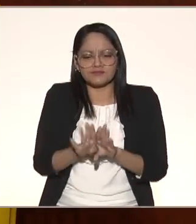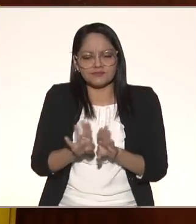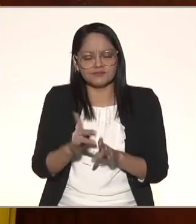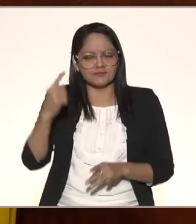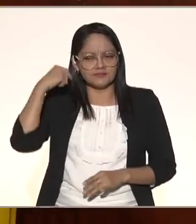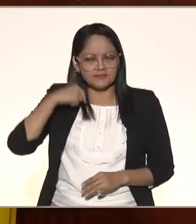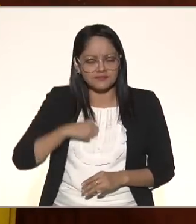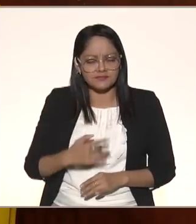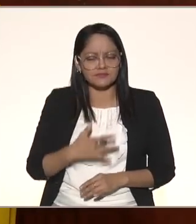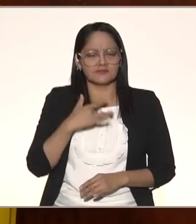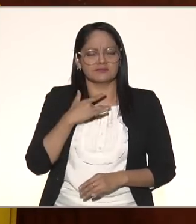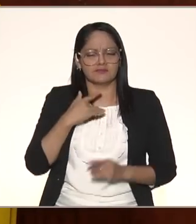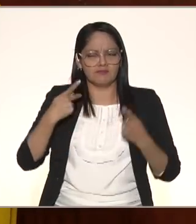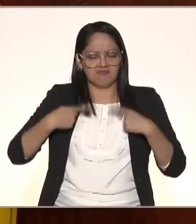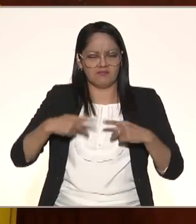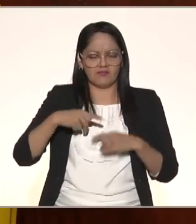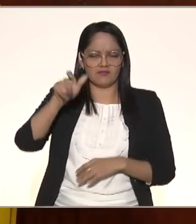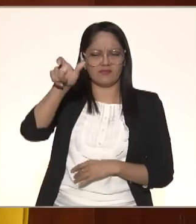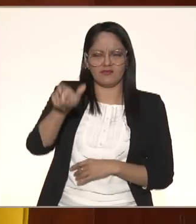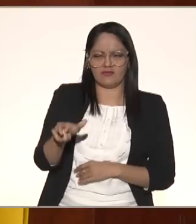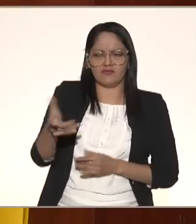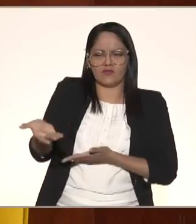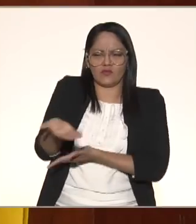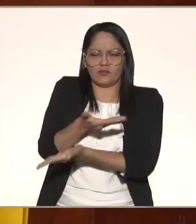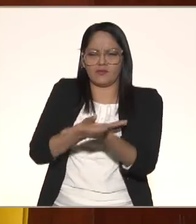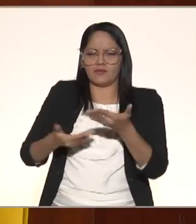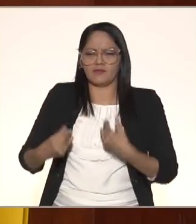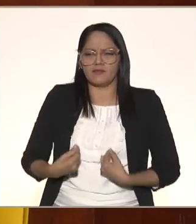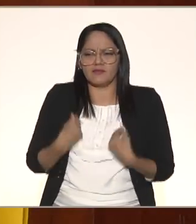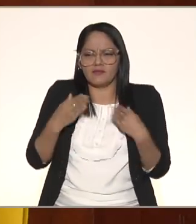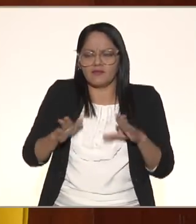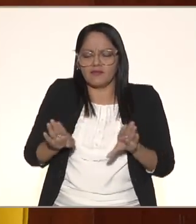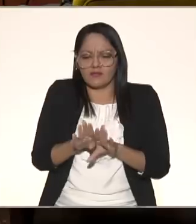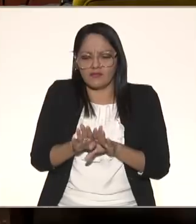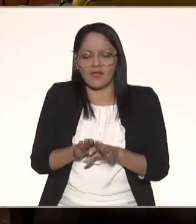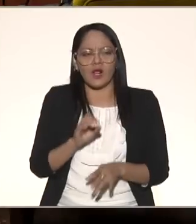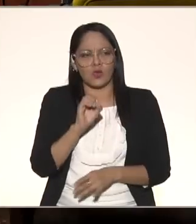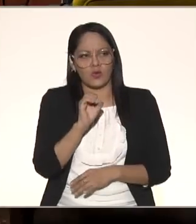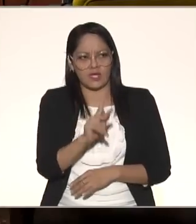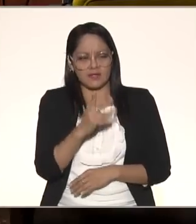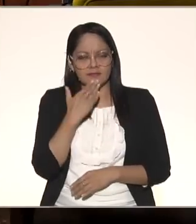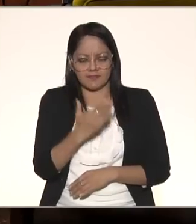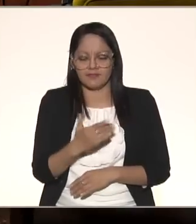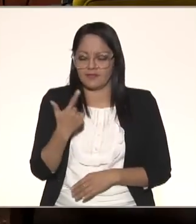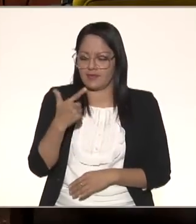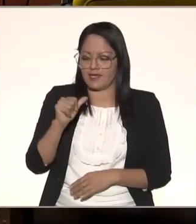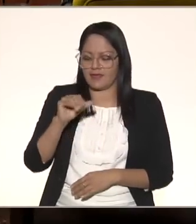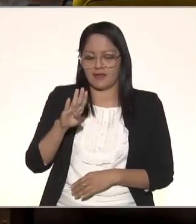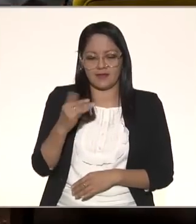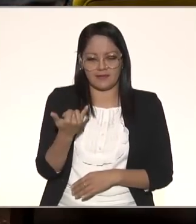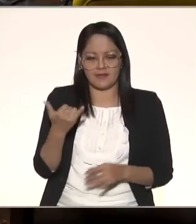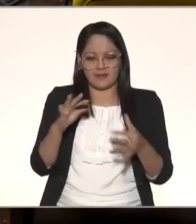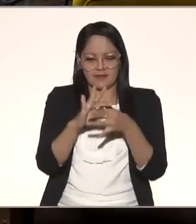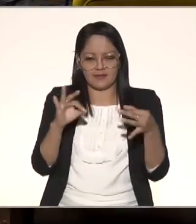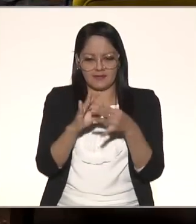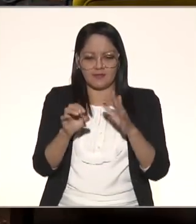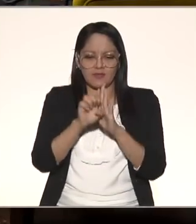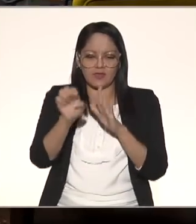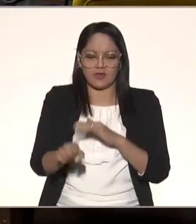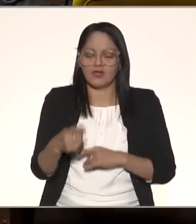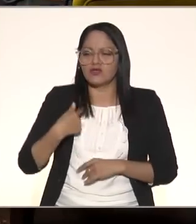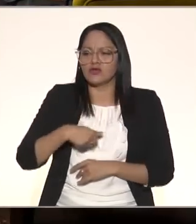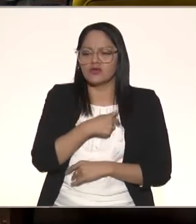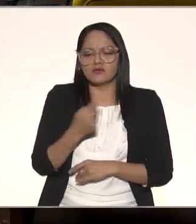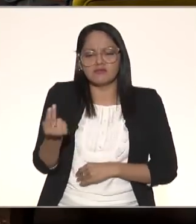conciencia a la persona con la que yo estoy compartiendo mi vida. Ok. Gaby nos decía por ejemplo ¿por qué es necesario